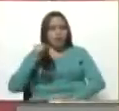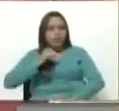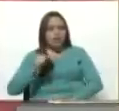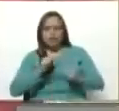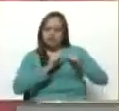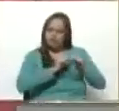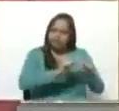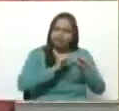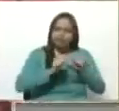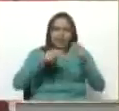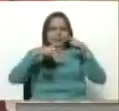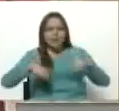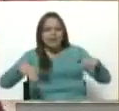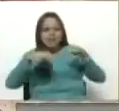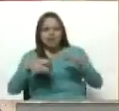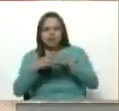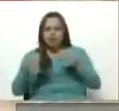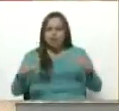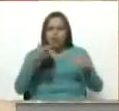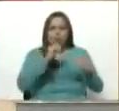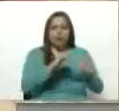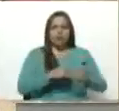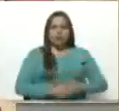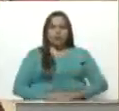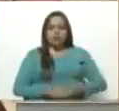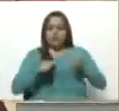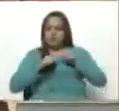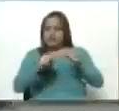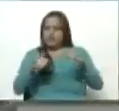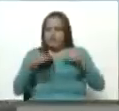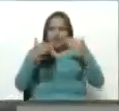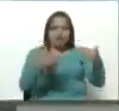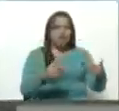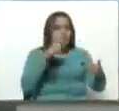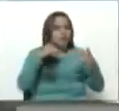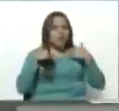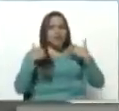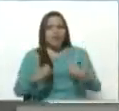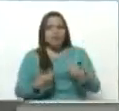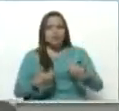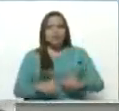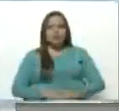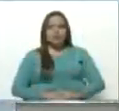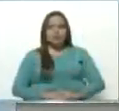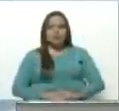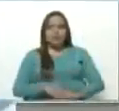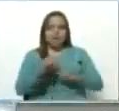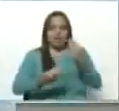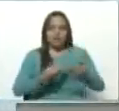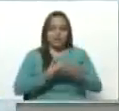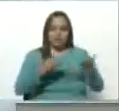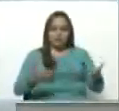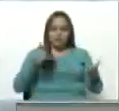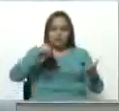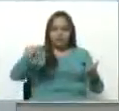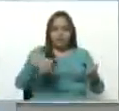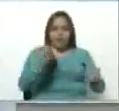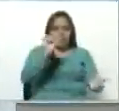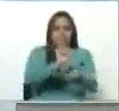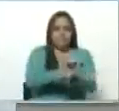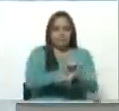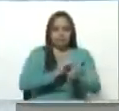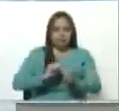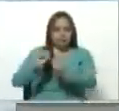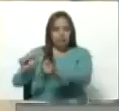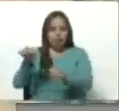investigando todos estos elementos, seguiremos adelante sin descanso hasta ponerlo a todo orden de la justicia. Bueno, amigos de Venezolana